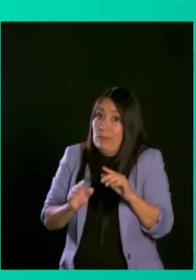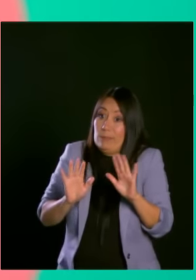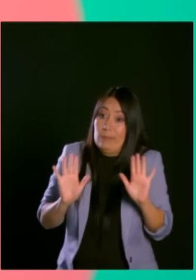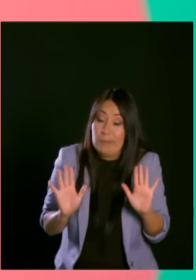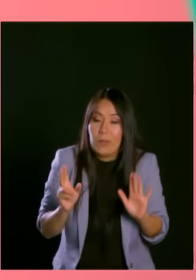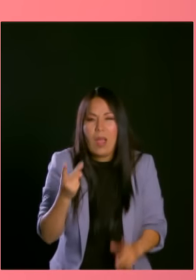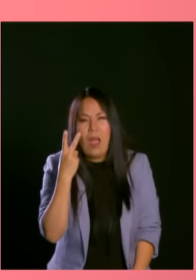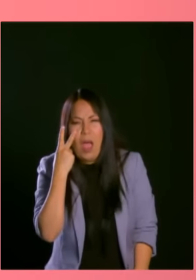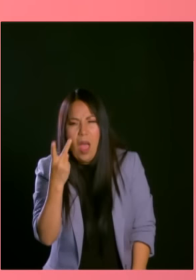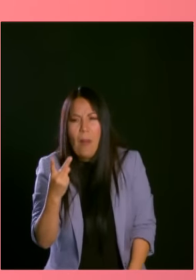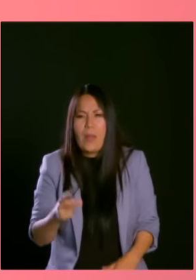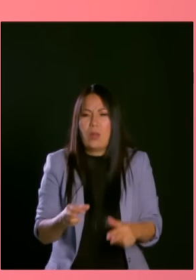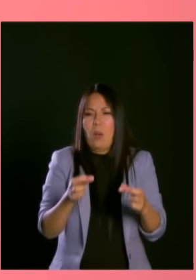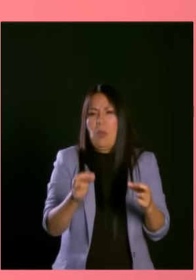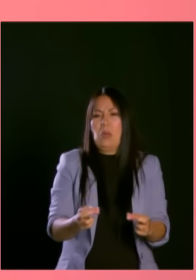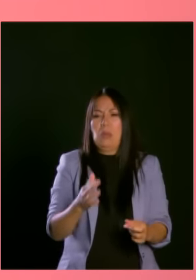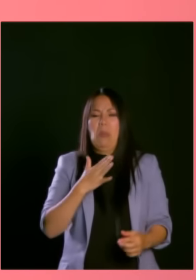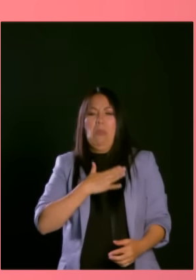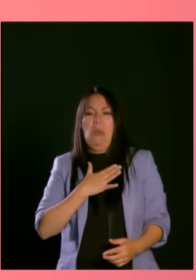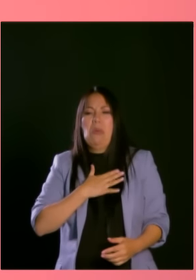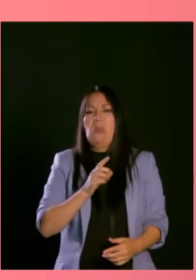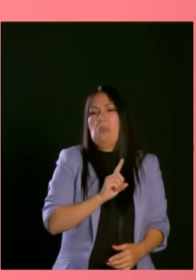dicen, yo no quiero ser millonario?